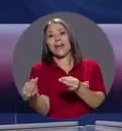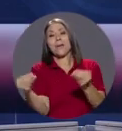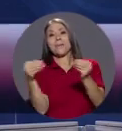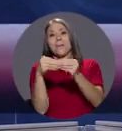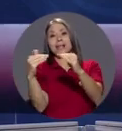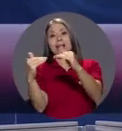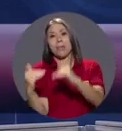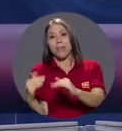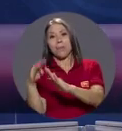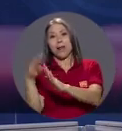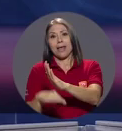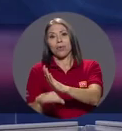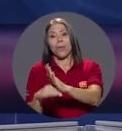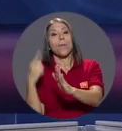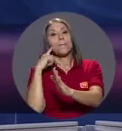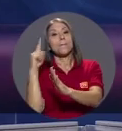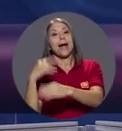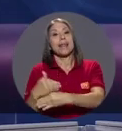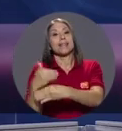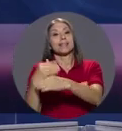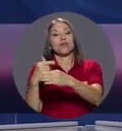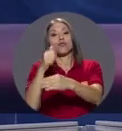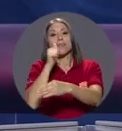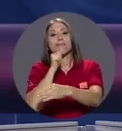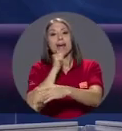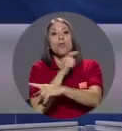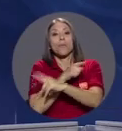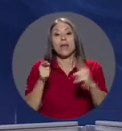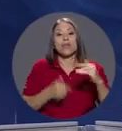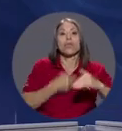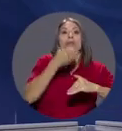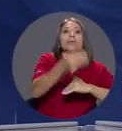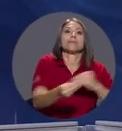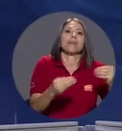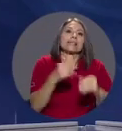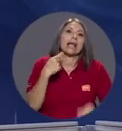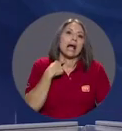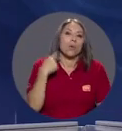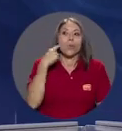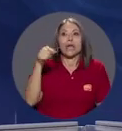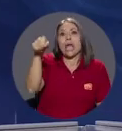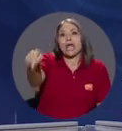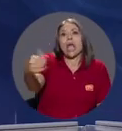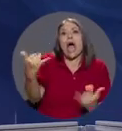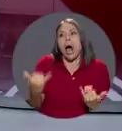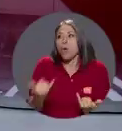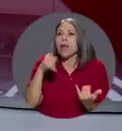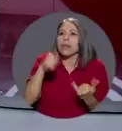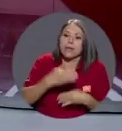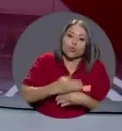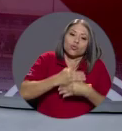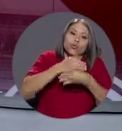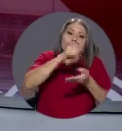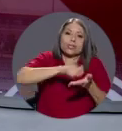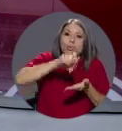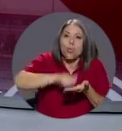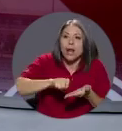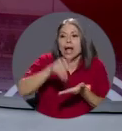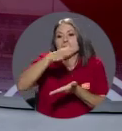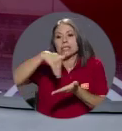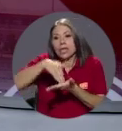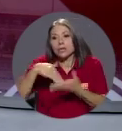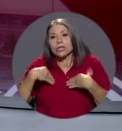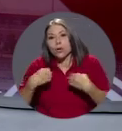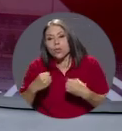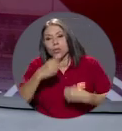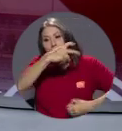privado. Pero para la sociedad en colectivo más bien es más caro, porque se desarrolla, después tenemos que llevar escuela, tenemos que llevar centro de salud, tenemos que